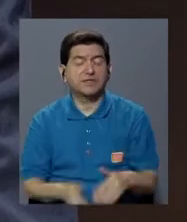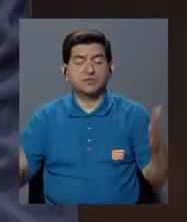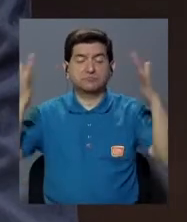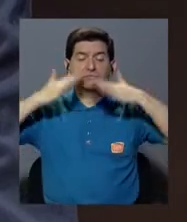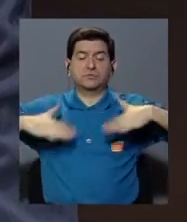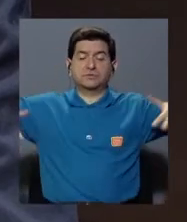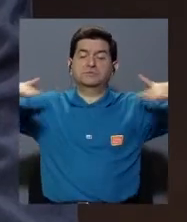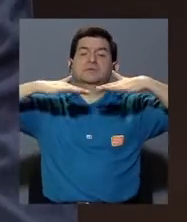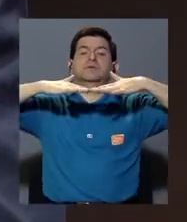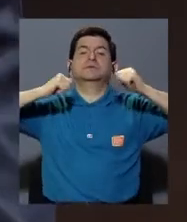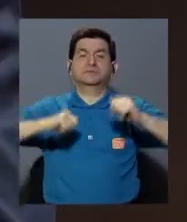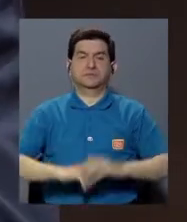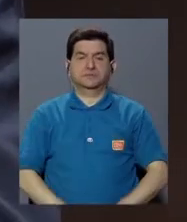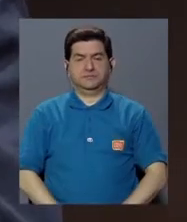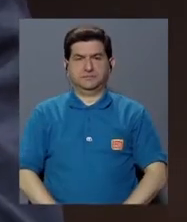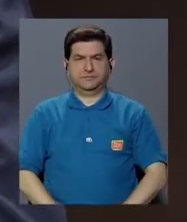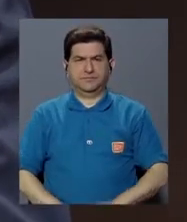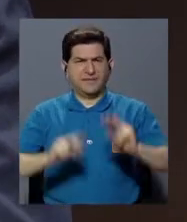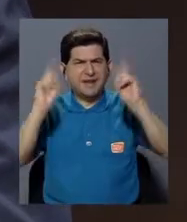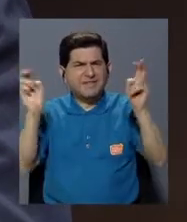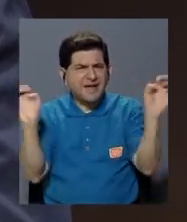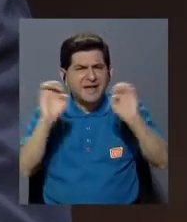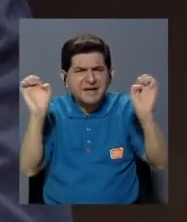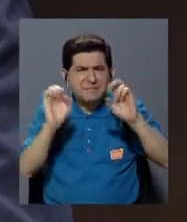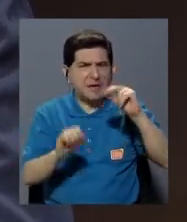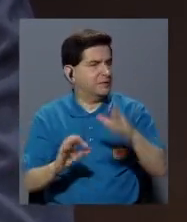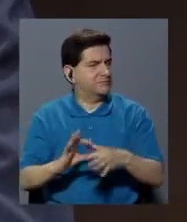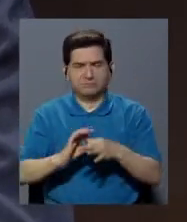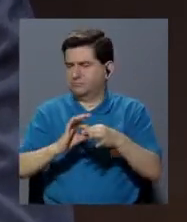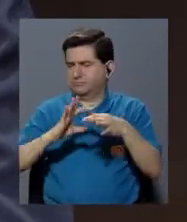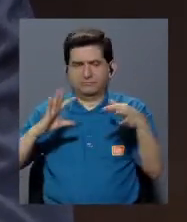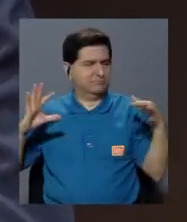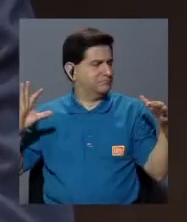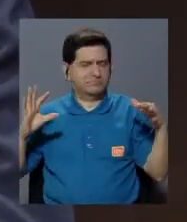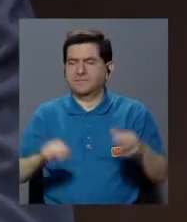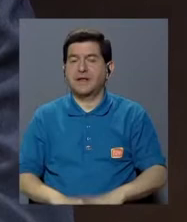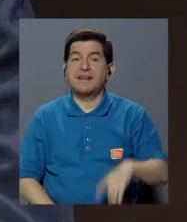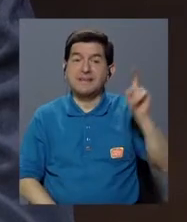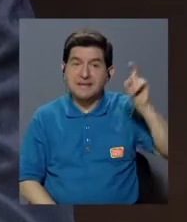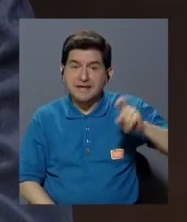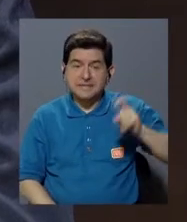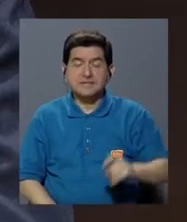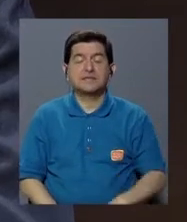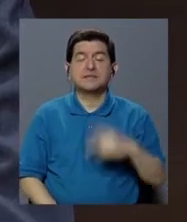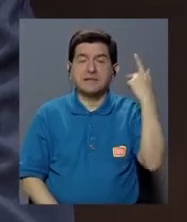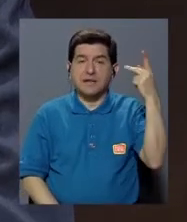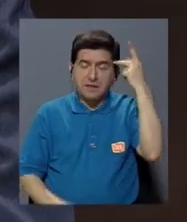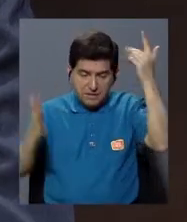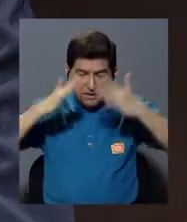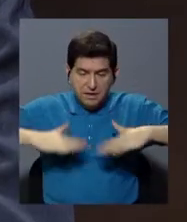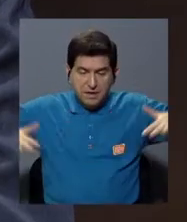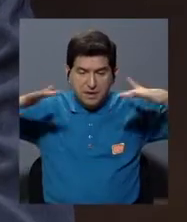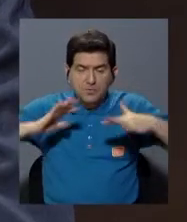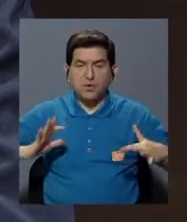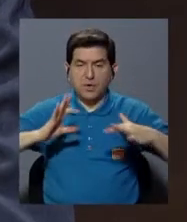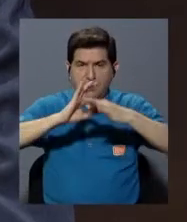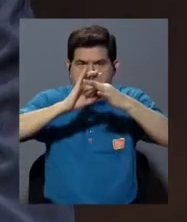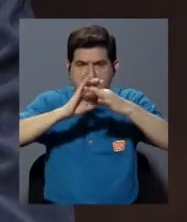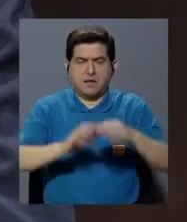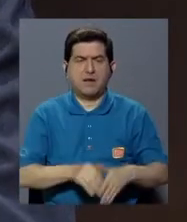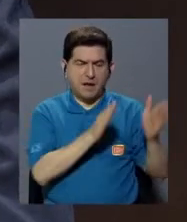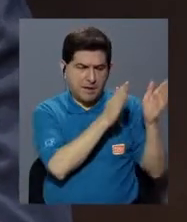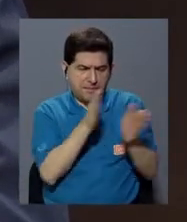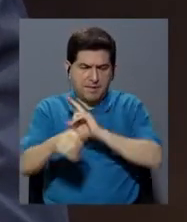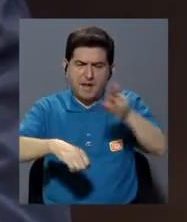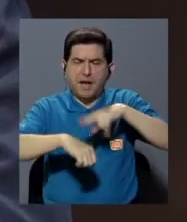ambiental. Ya no, el tema energético no es un tema independiente, sino que depende de las políticas ambientales. El Plan